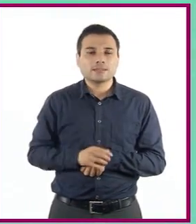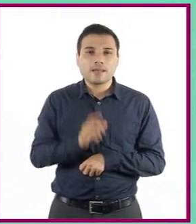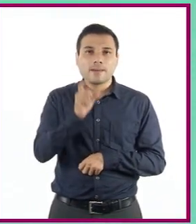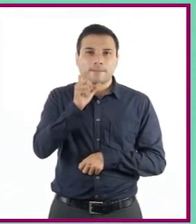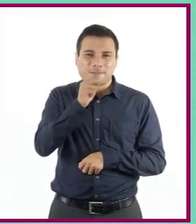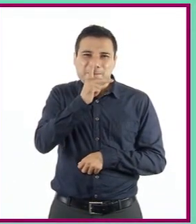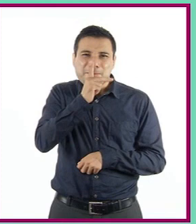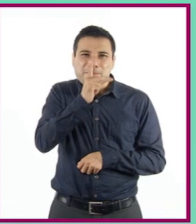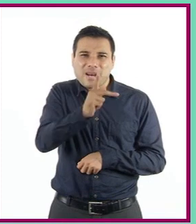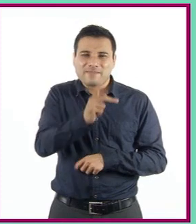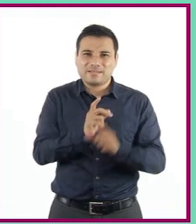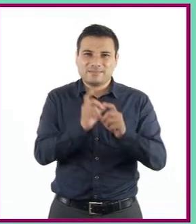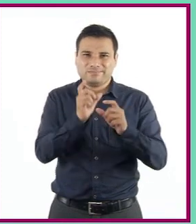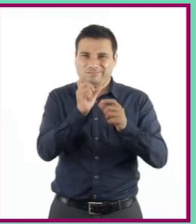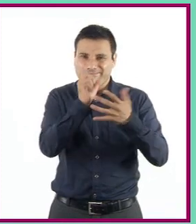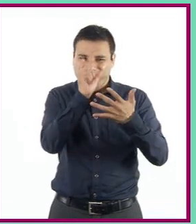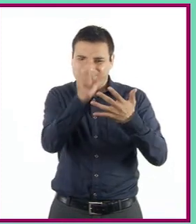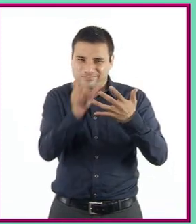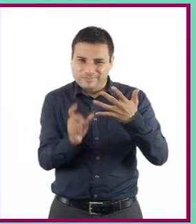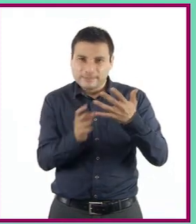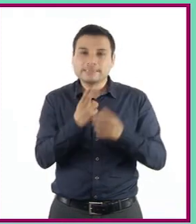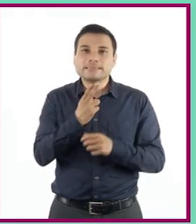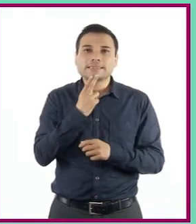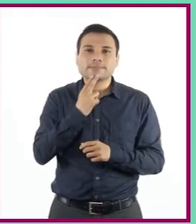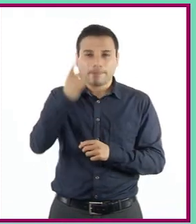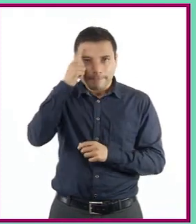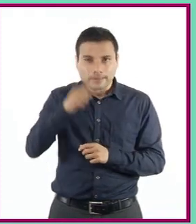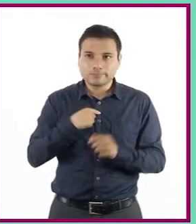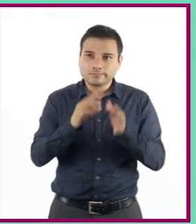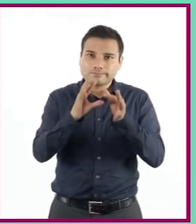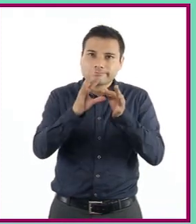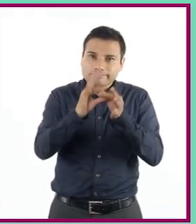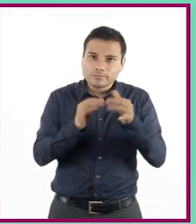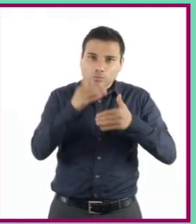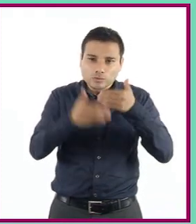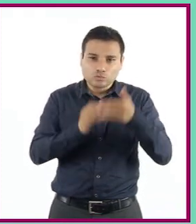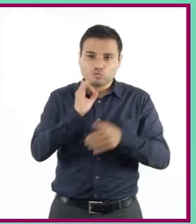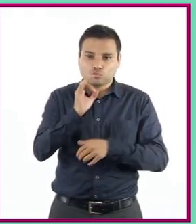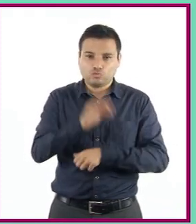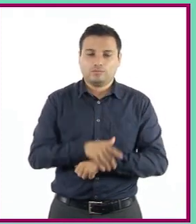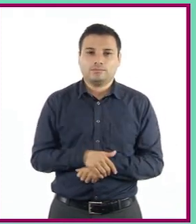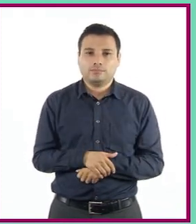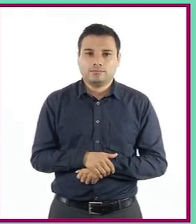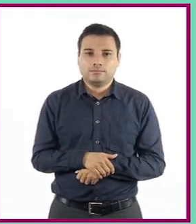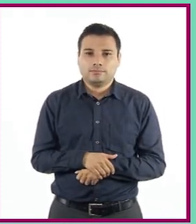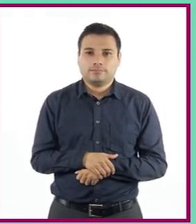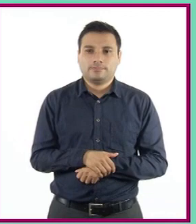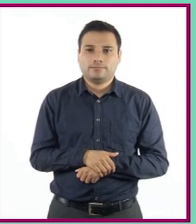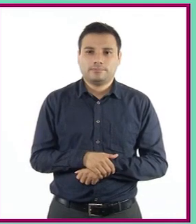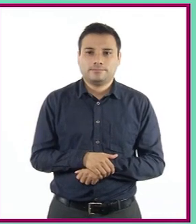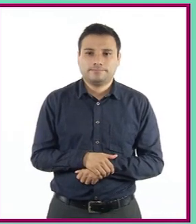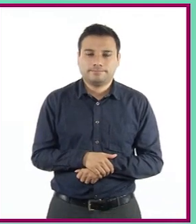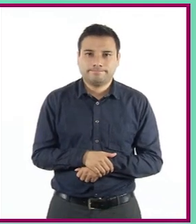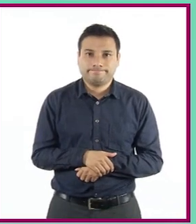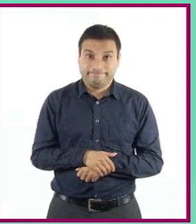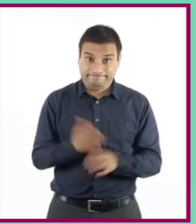que hacen referencia al proceso de enunciación, donde influye la posición del que está transmitiendo el